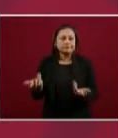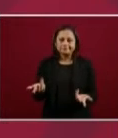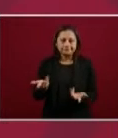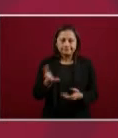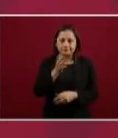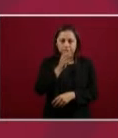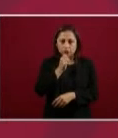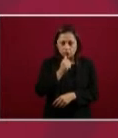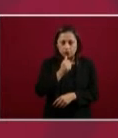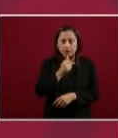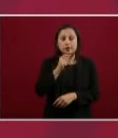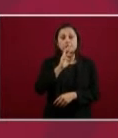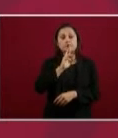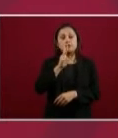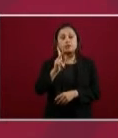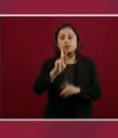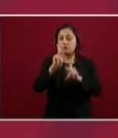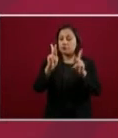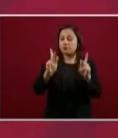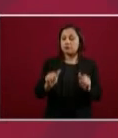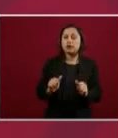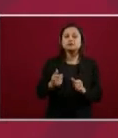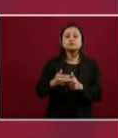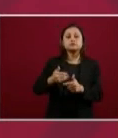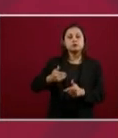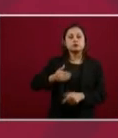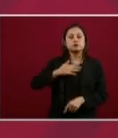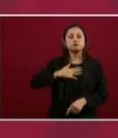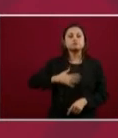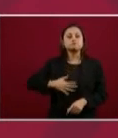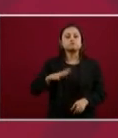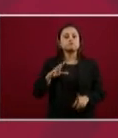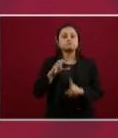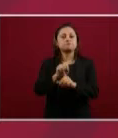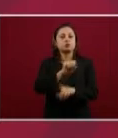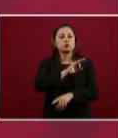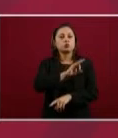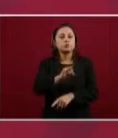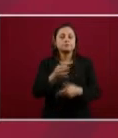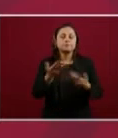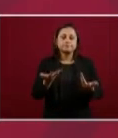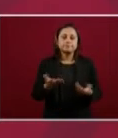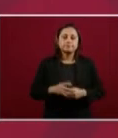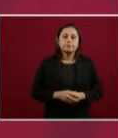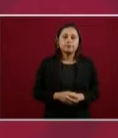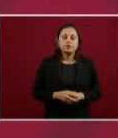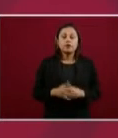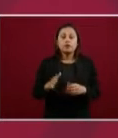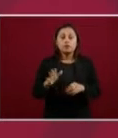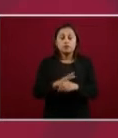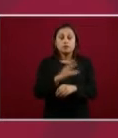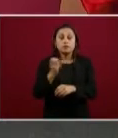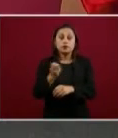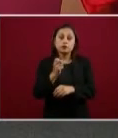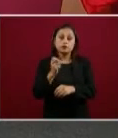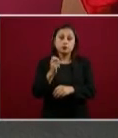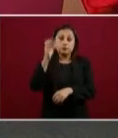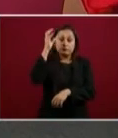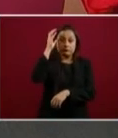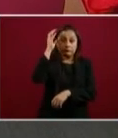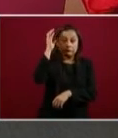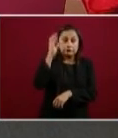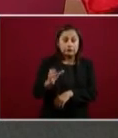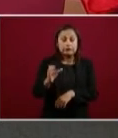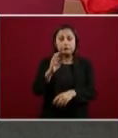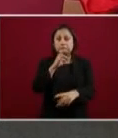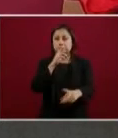nadie está hablando de un golpe de Estado más que el propio presidente, lo cierto es que sí hay un malestar en el ejército